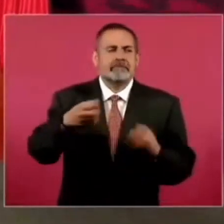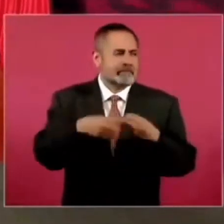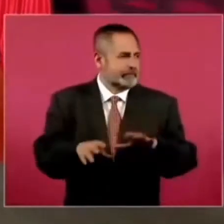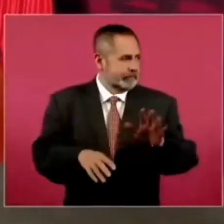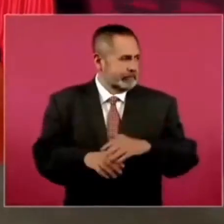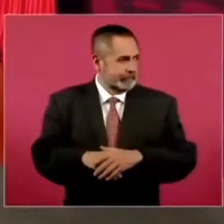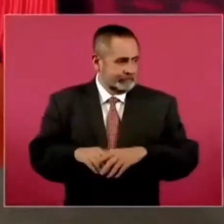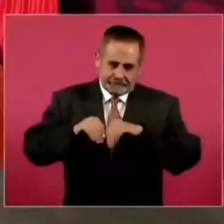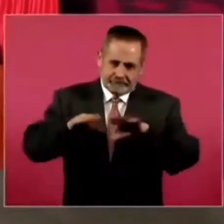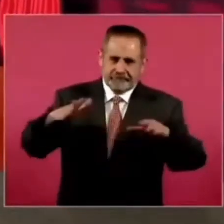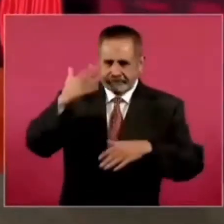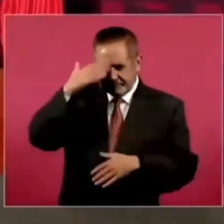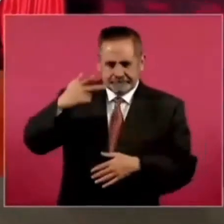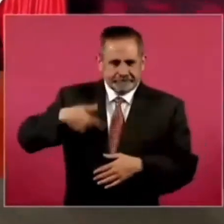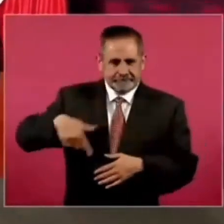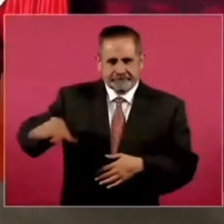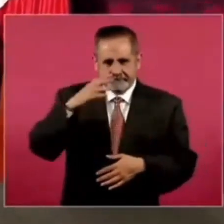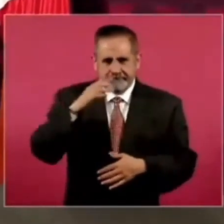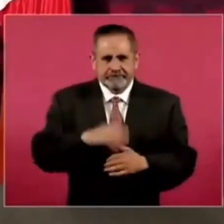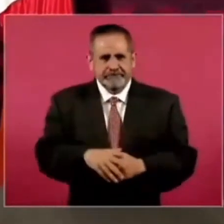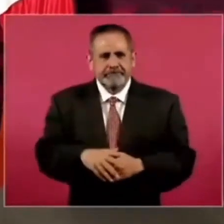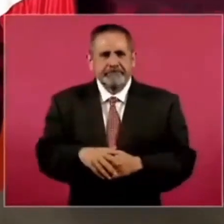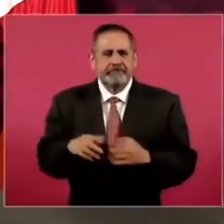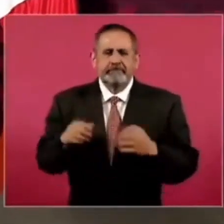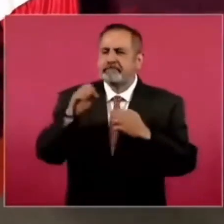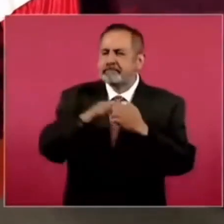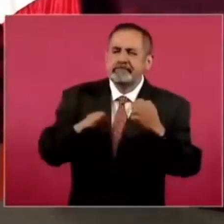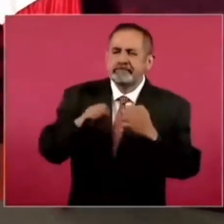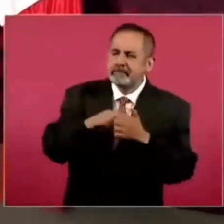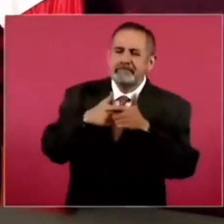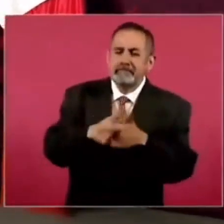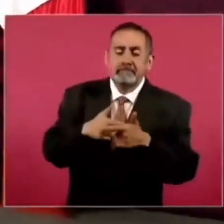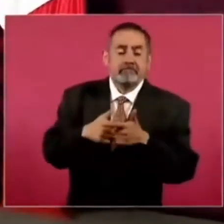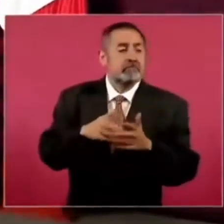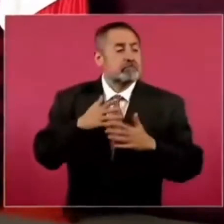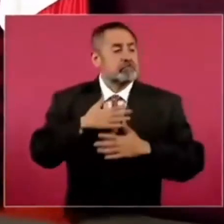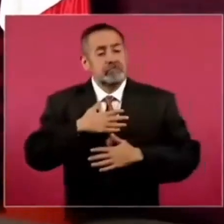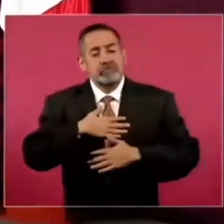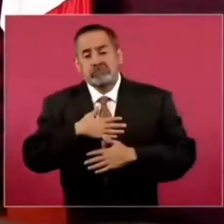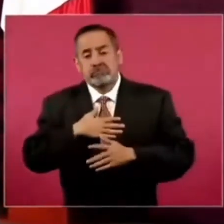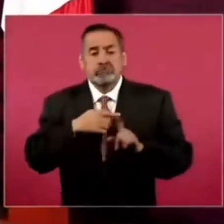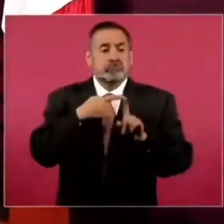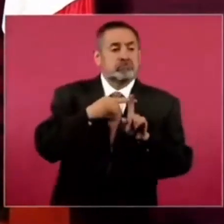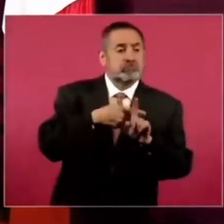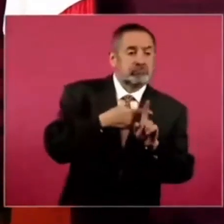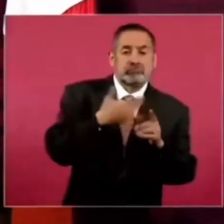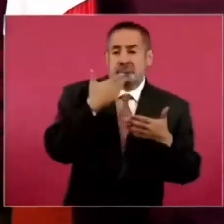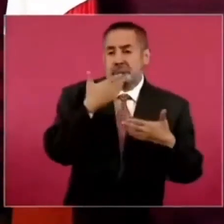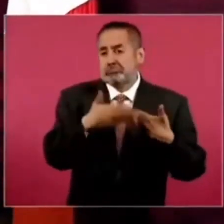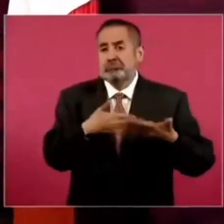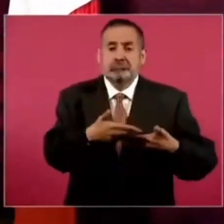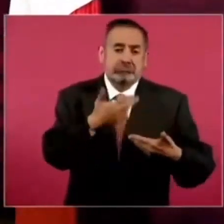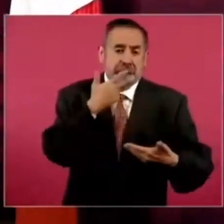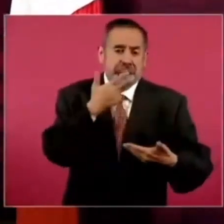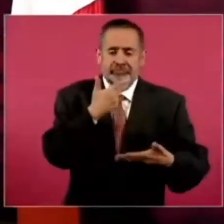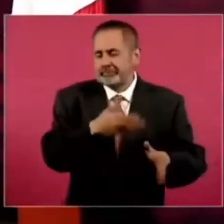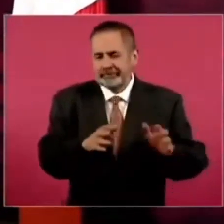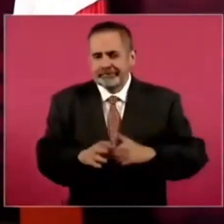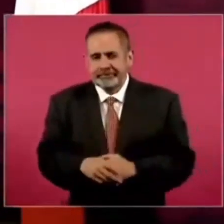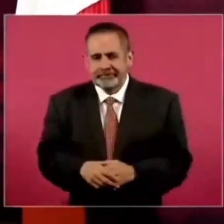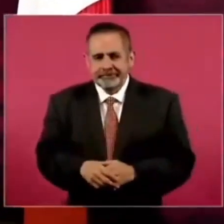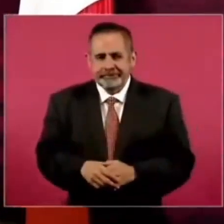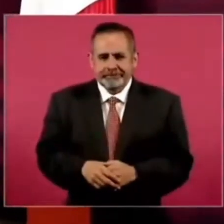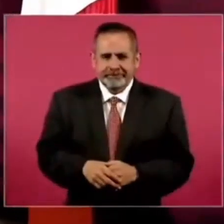ni se entera la gente, ¿no? Y siguen engañando de que son progres.